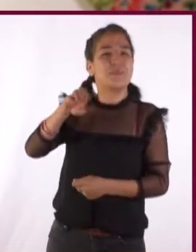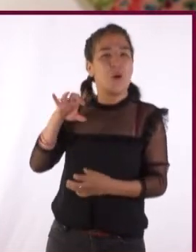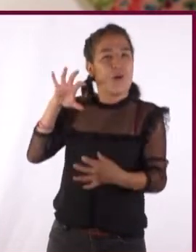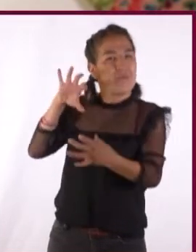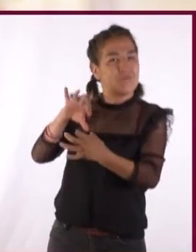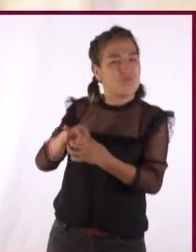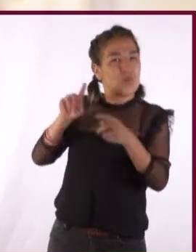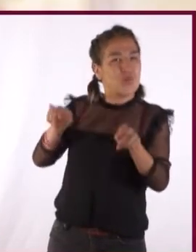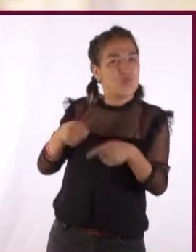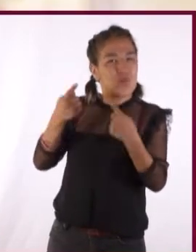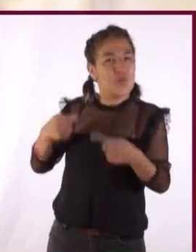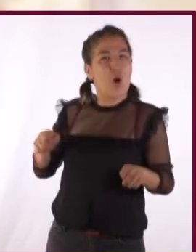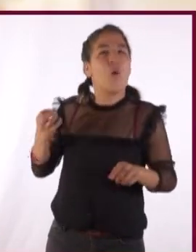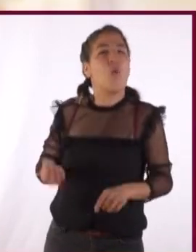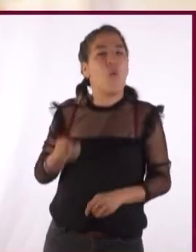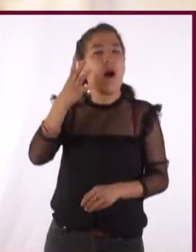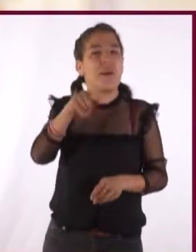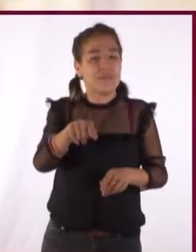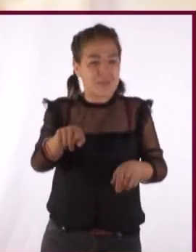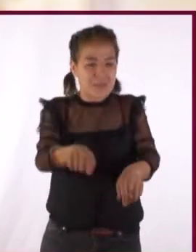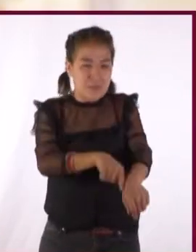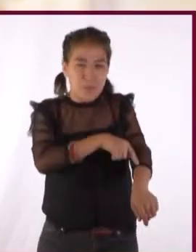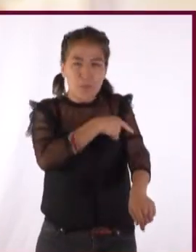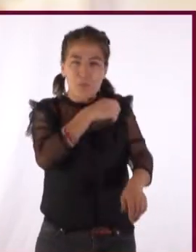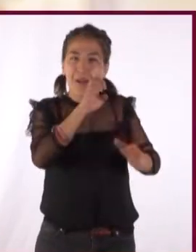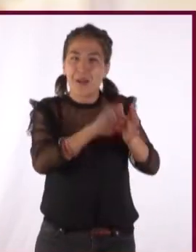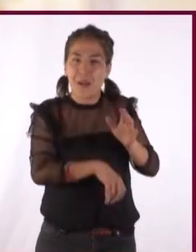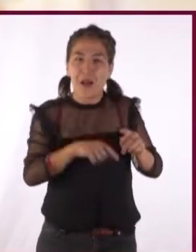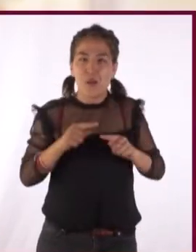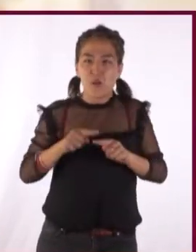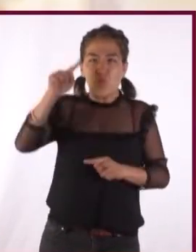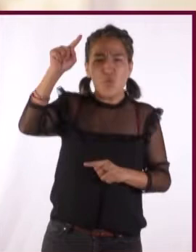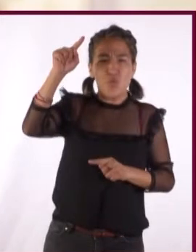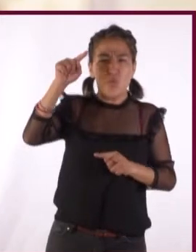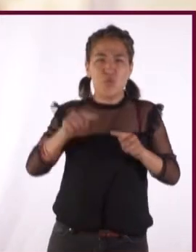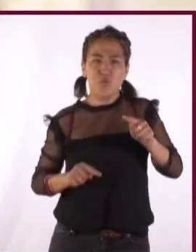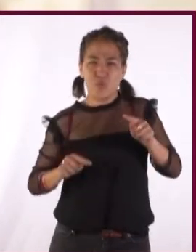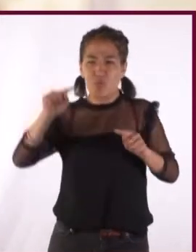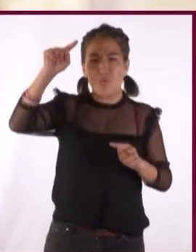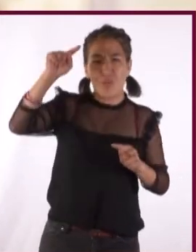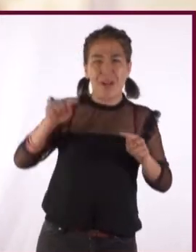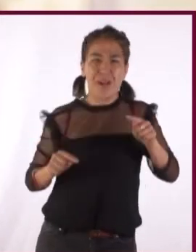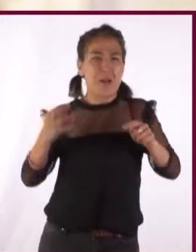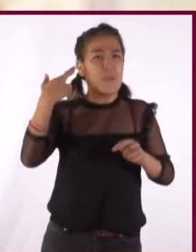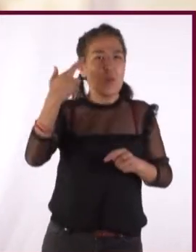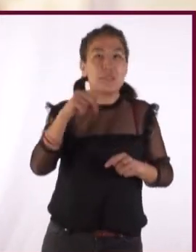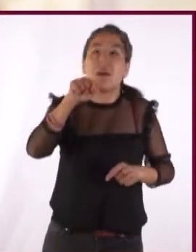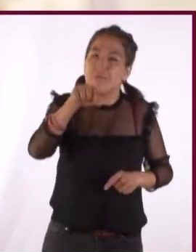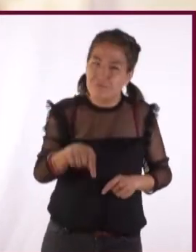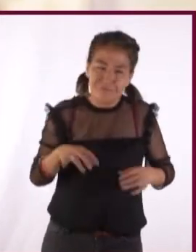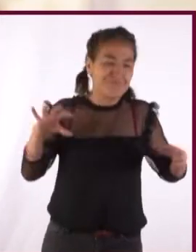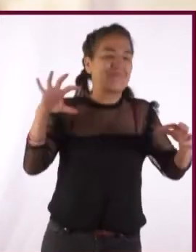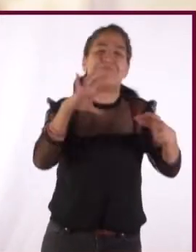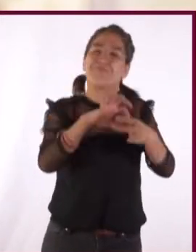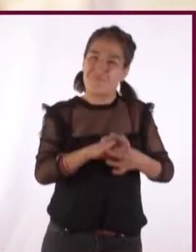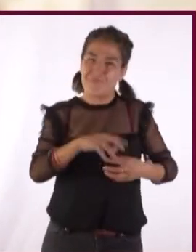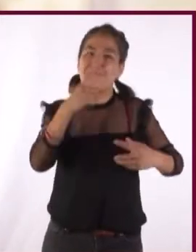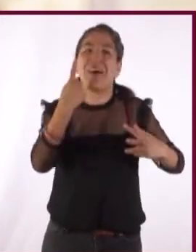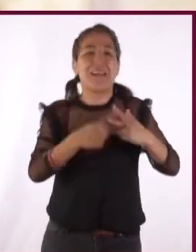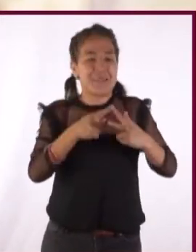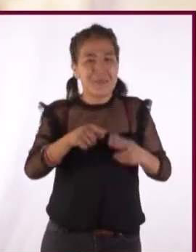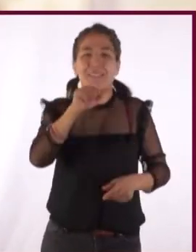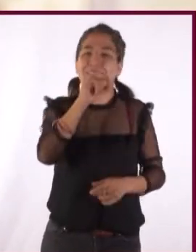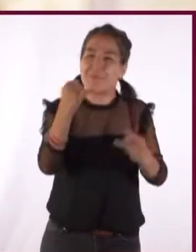¿no? Cada cuándo tiene que ser el estribillo, si el estribillo va para arriba, para abajo, y para todo esto hay fórmulas matemáticas,